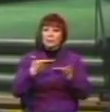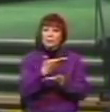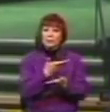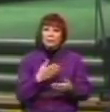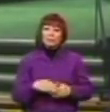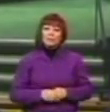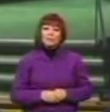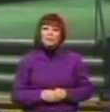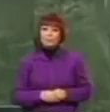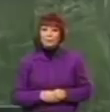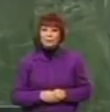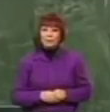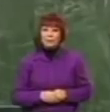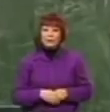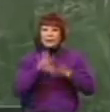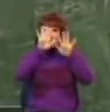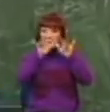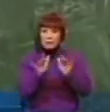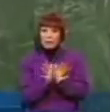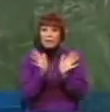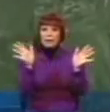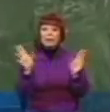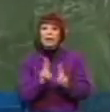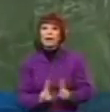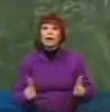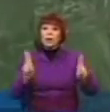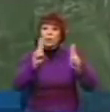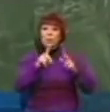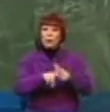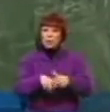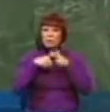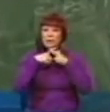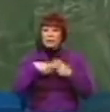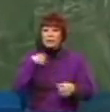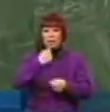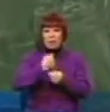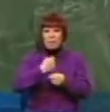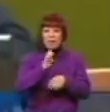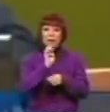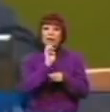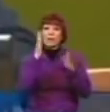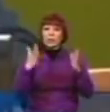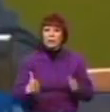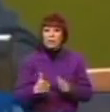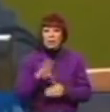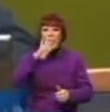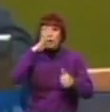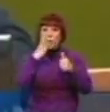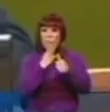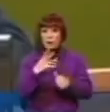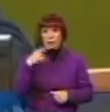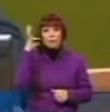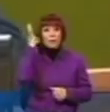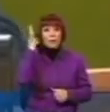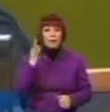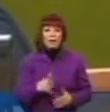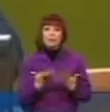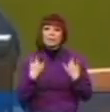Con los deseos del secretario general de las Naciones Unidas, comenzó su trabajo la ecuatoriana, la cuarta mujer en presidir esta